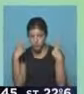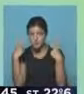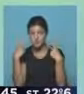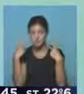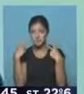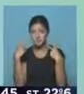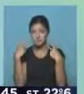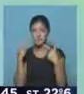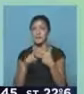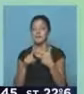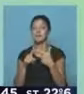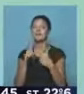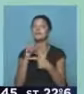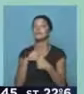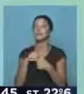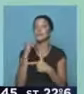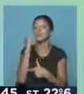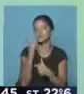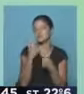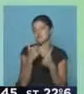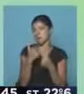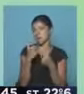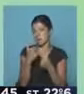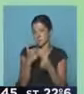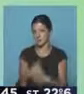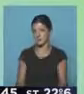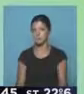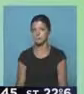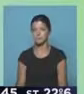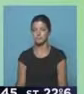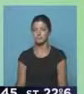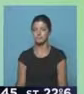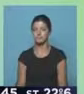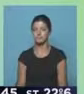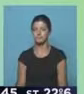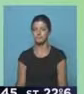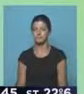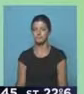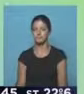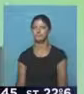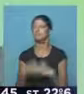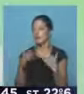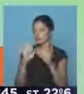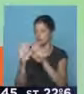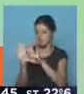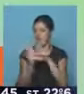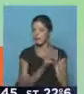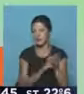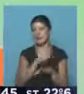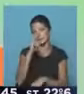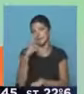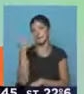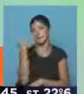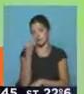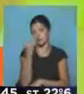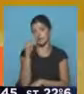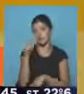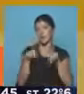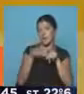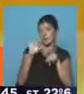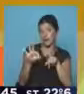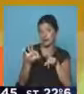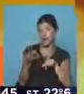China, es absolutamente fascinante. ¿Cuál es la importancia, más allá de que naturalmente mandar a matar a un hermano no es